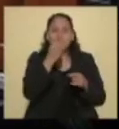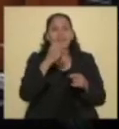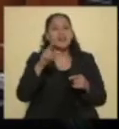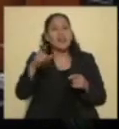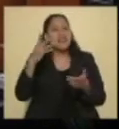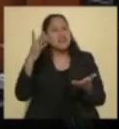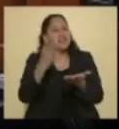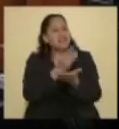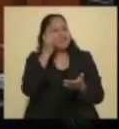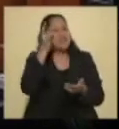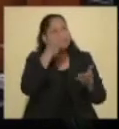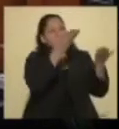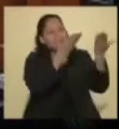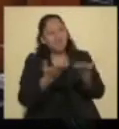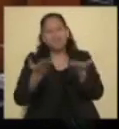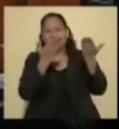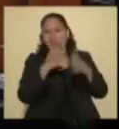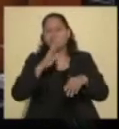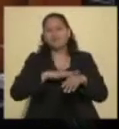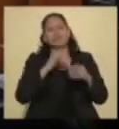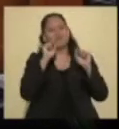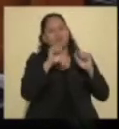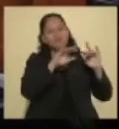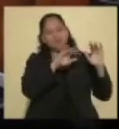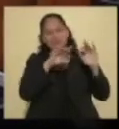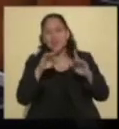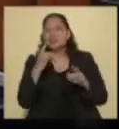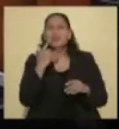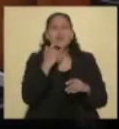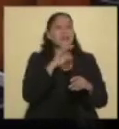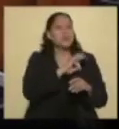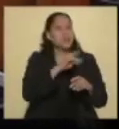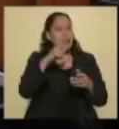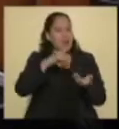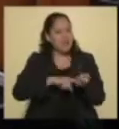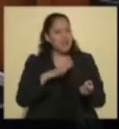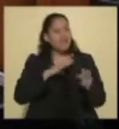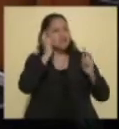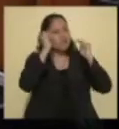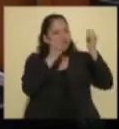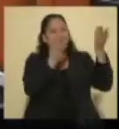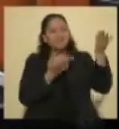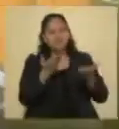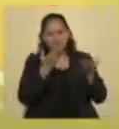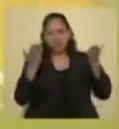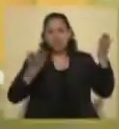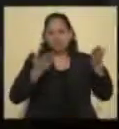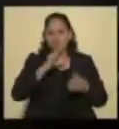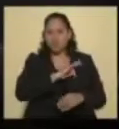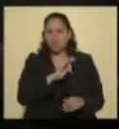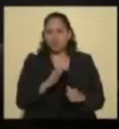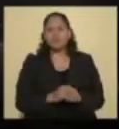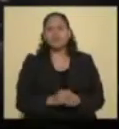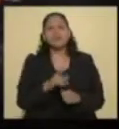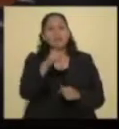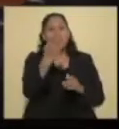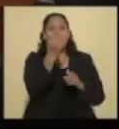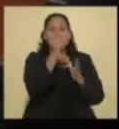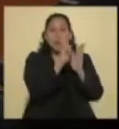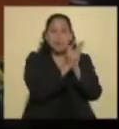ganen la batalla y participen de manera plena en la extraordinaria derrama económica del turismo en el futuro. Autor de 9